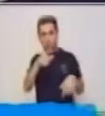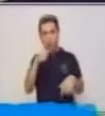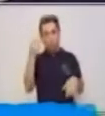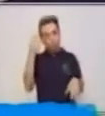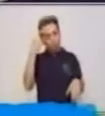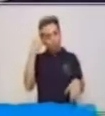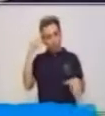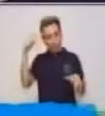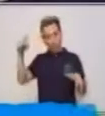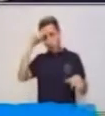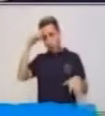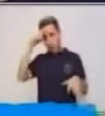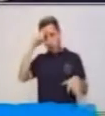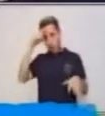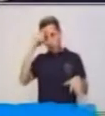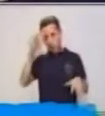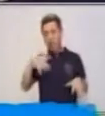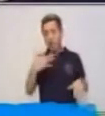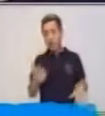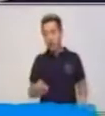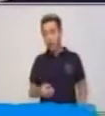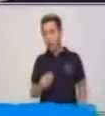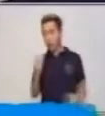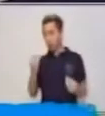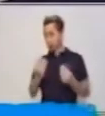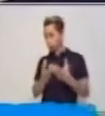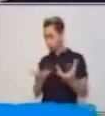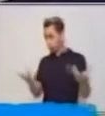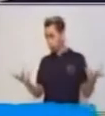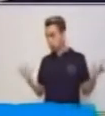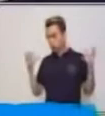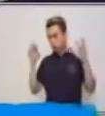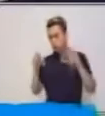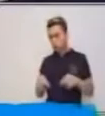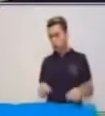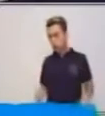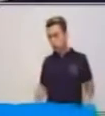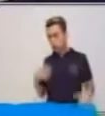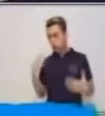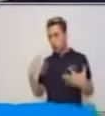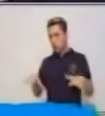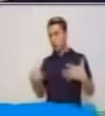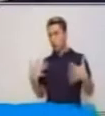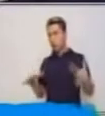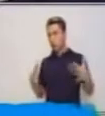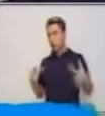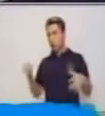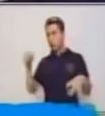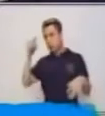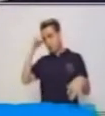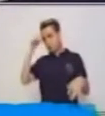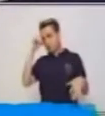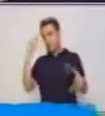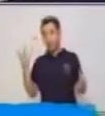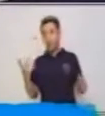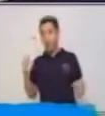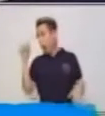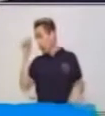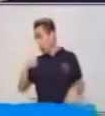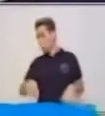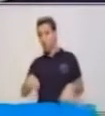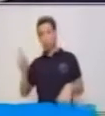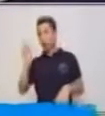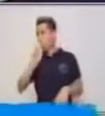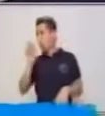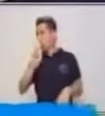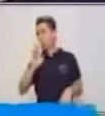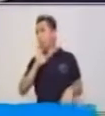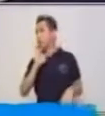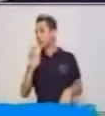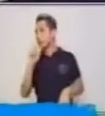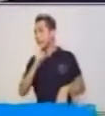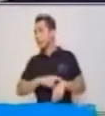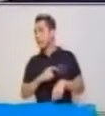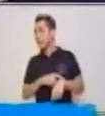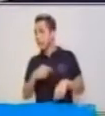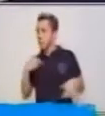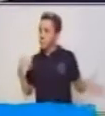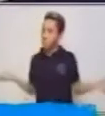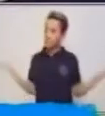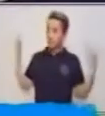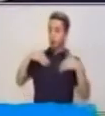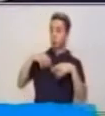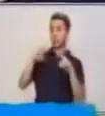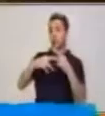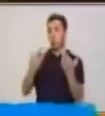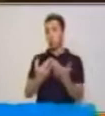Muy bien, a mí también me preocupa eso. Algo negativo que yo pienso es que este no es el momento para estar juntándose en ningún lugar y